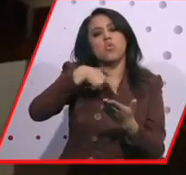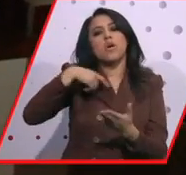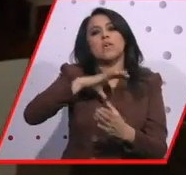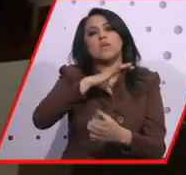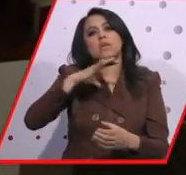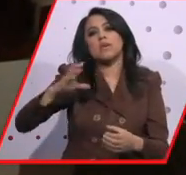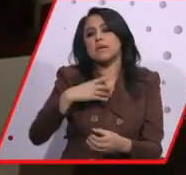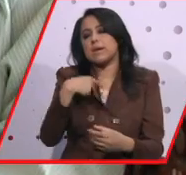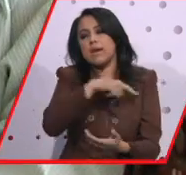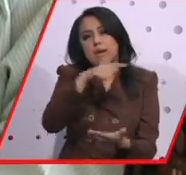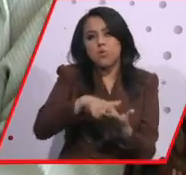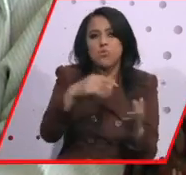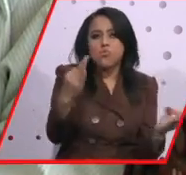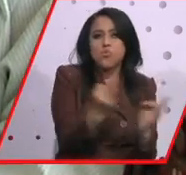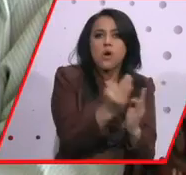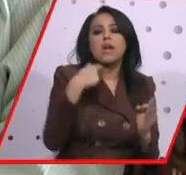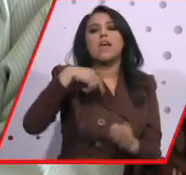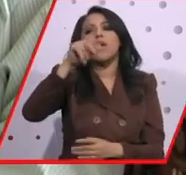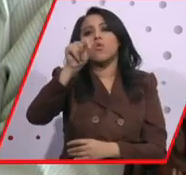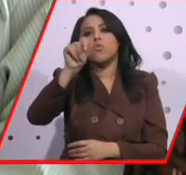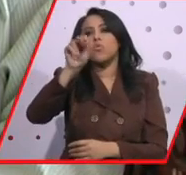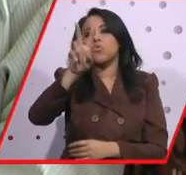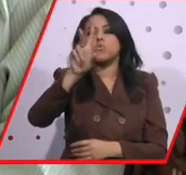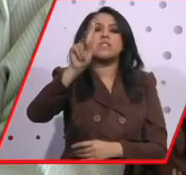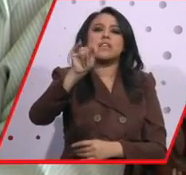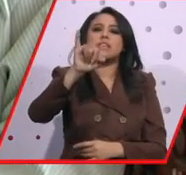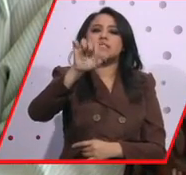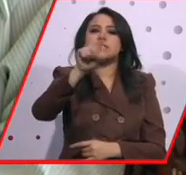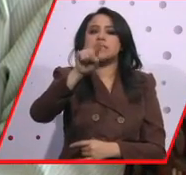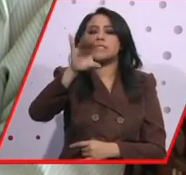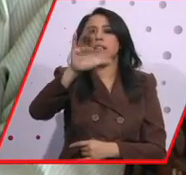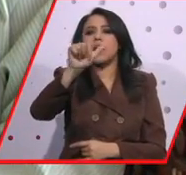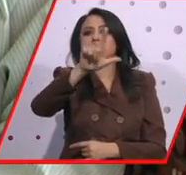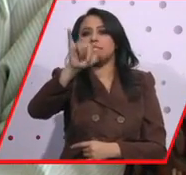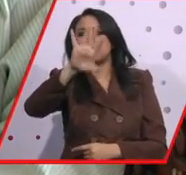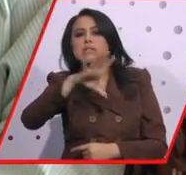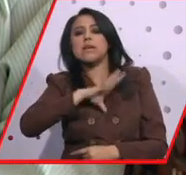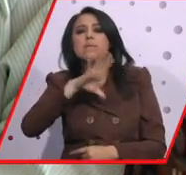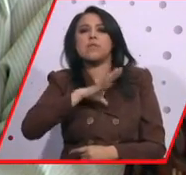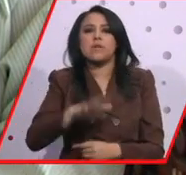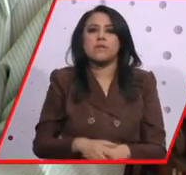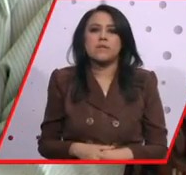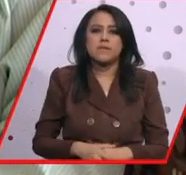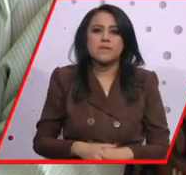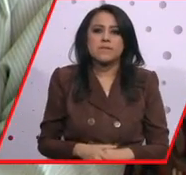de la Ciudad de México. Agente, ¿cómo se llama? De la Procuraduría. ¿Y qué